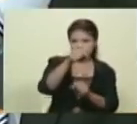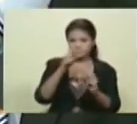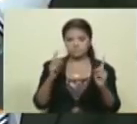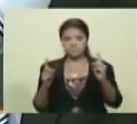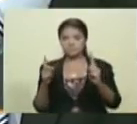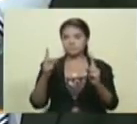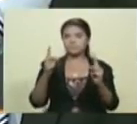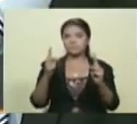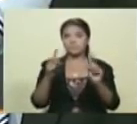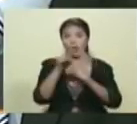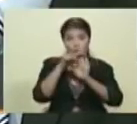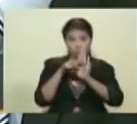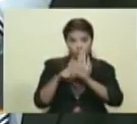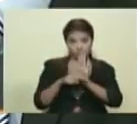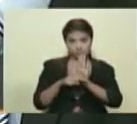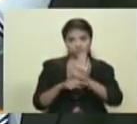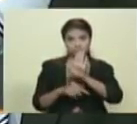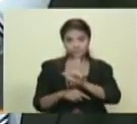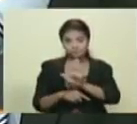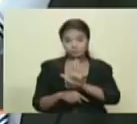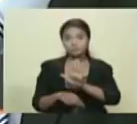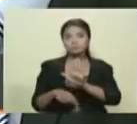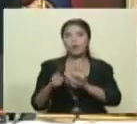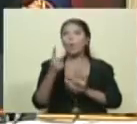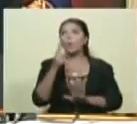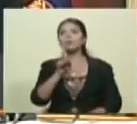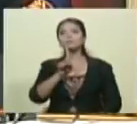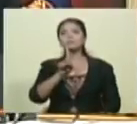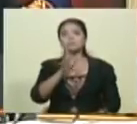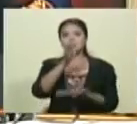Hay una regla, hay un árbitro.